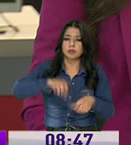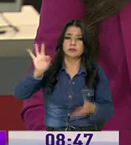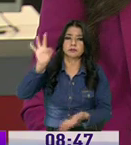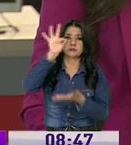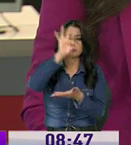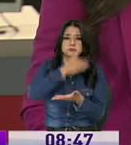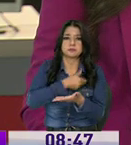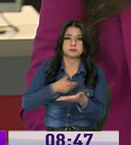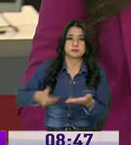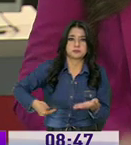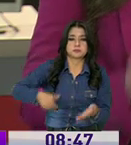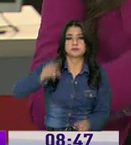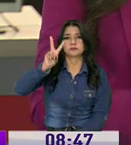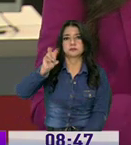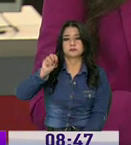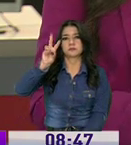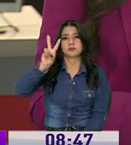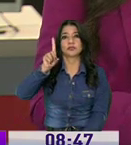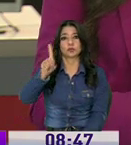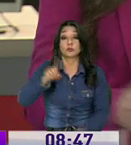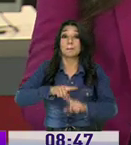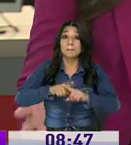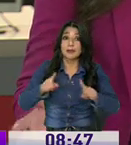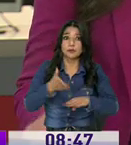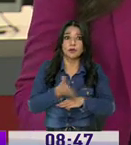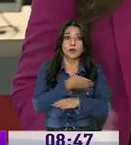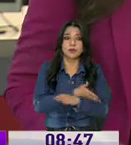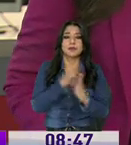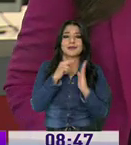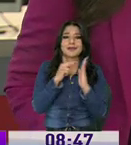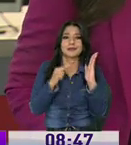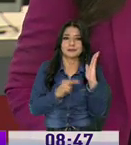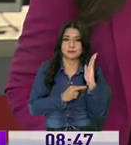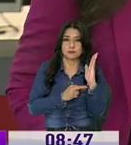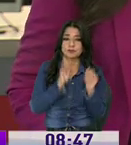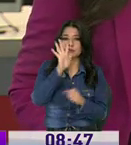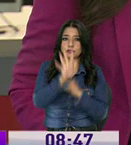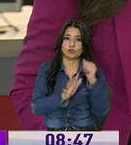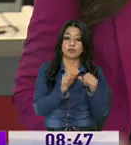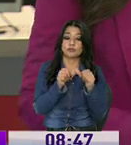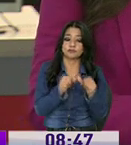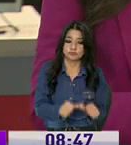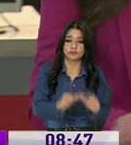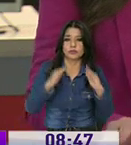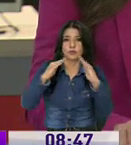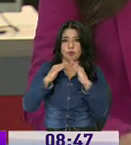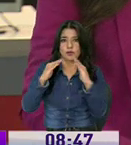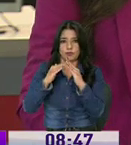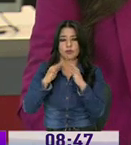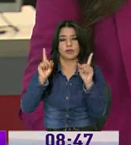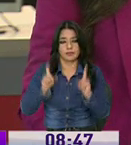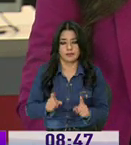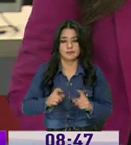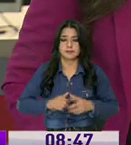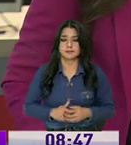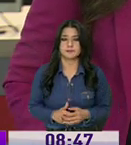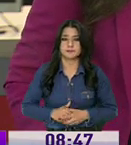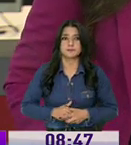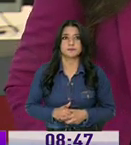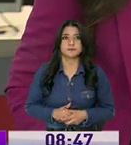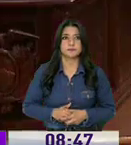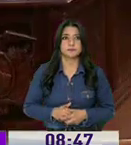presidenciales de 2021. Estos si cuentan con al menos 5 años de residencia en el país y cumplen con los requisitos de registro.